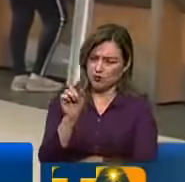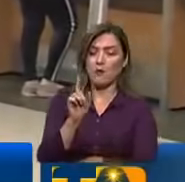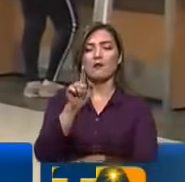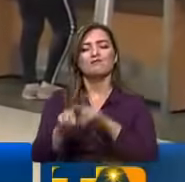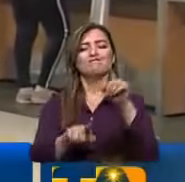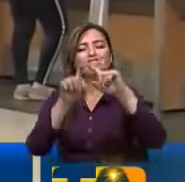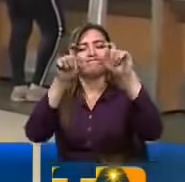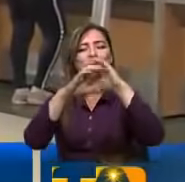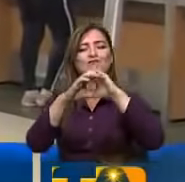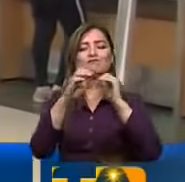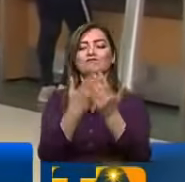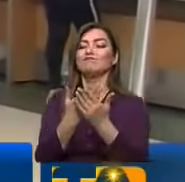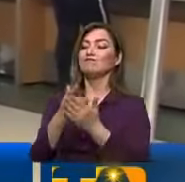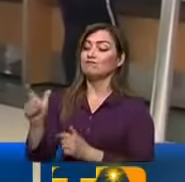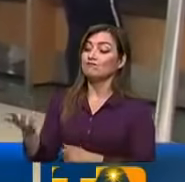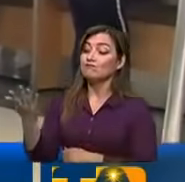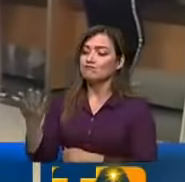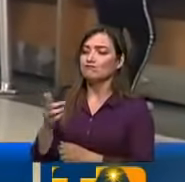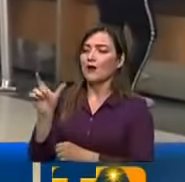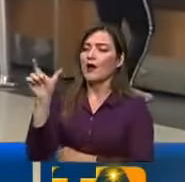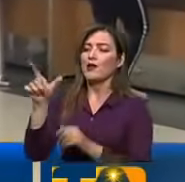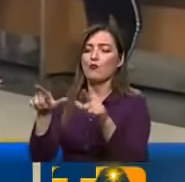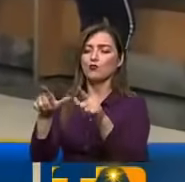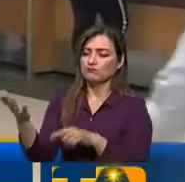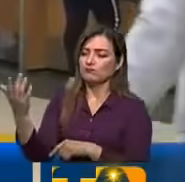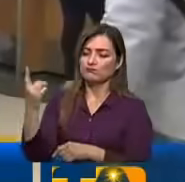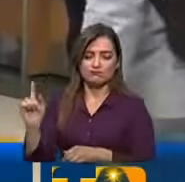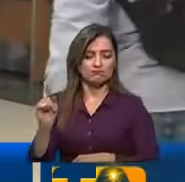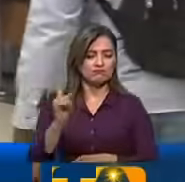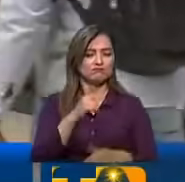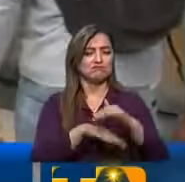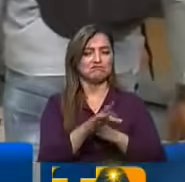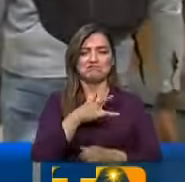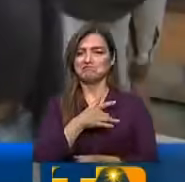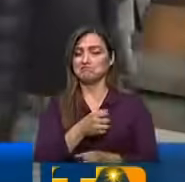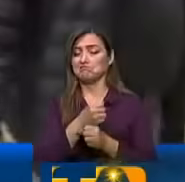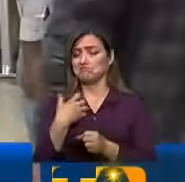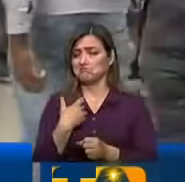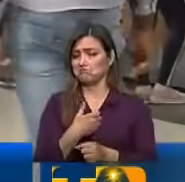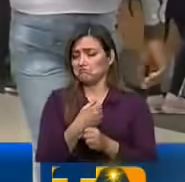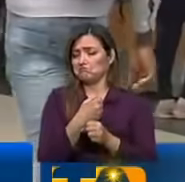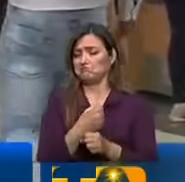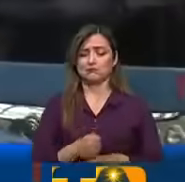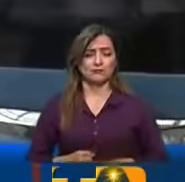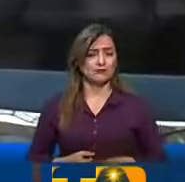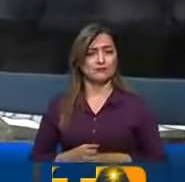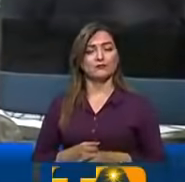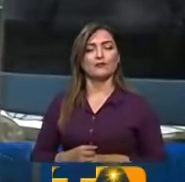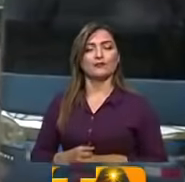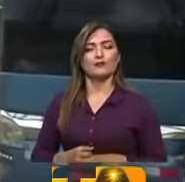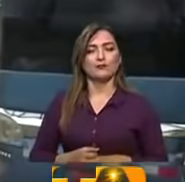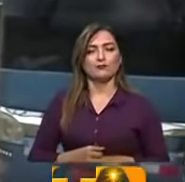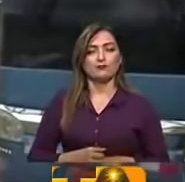operadoras de transporte exigen el carnet de vacunación a los usuarios. Para los ciudadanos, esta es una garantía más de un viaje seguro. Claro,